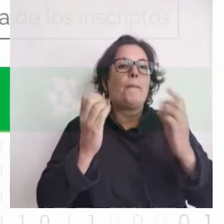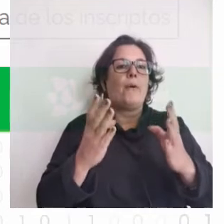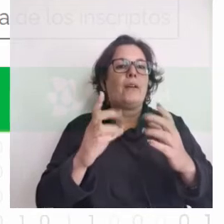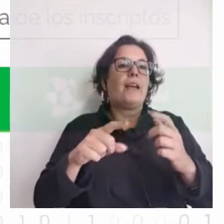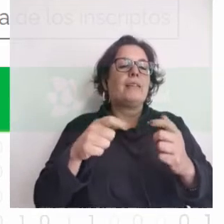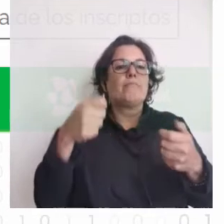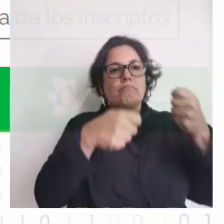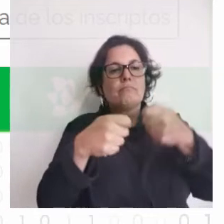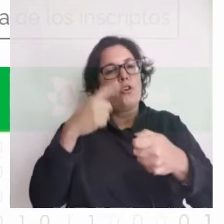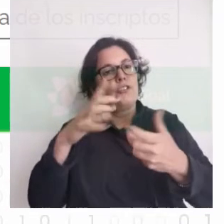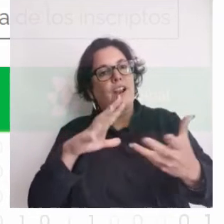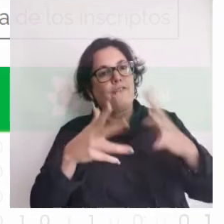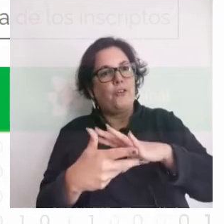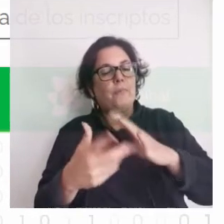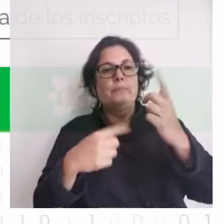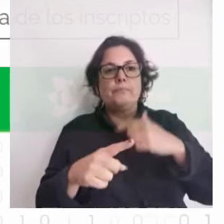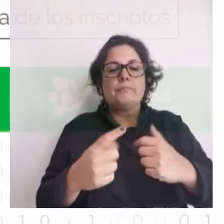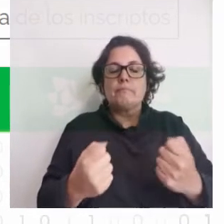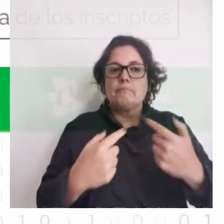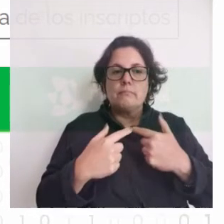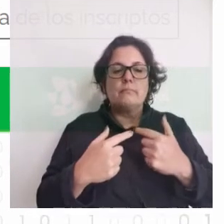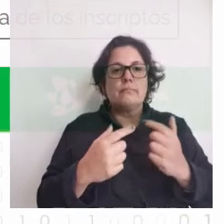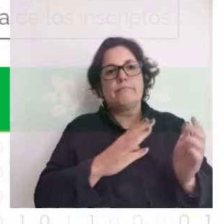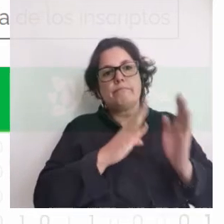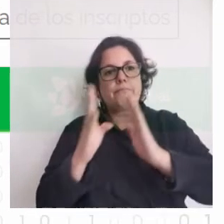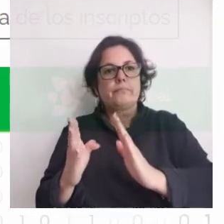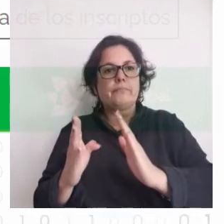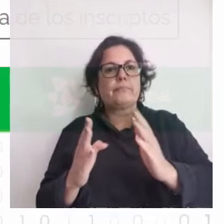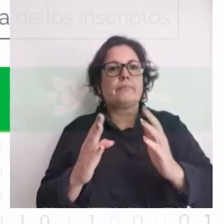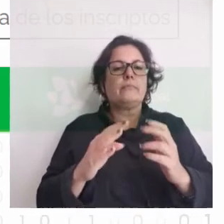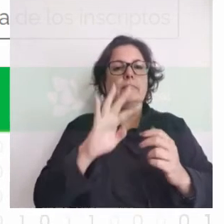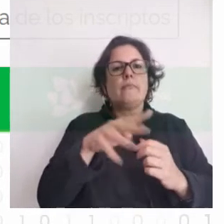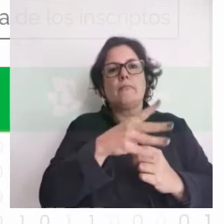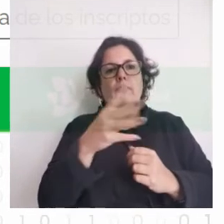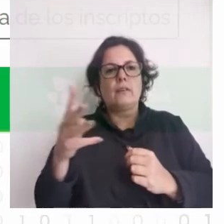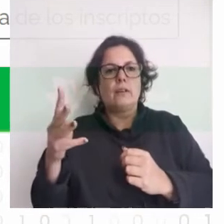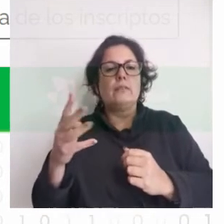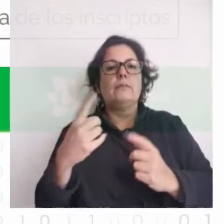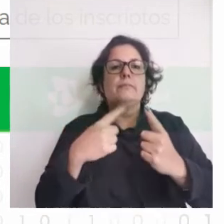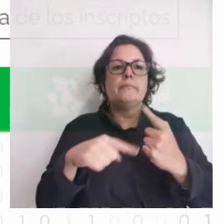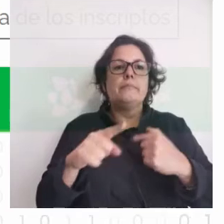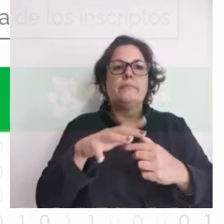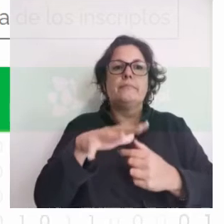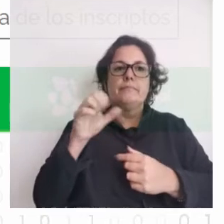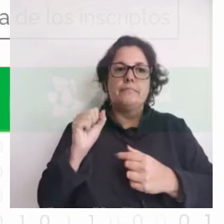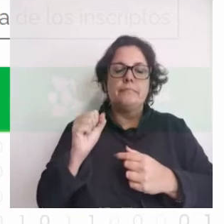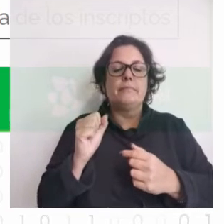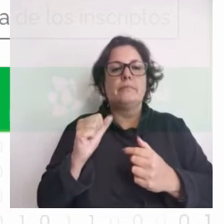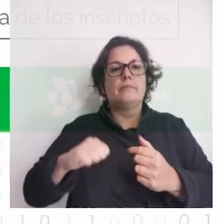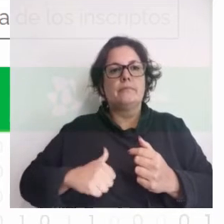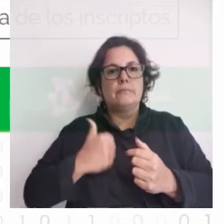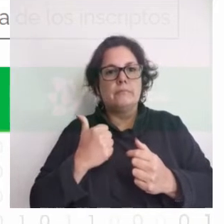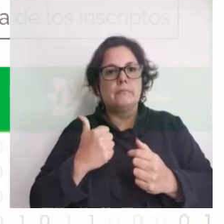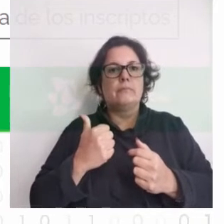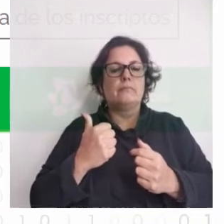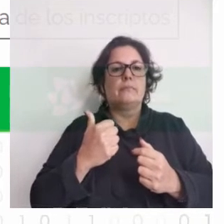forma. Entonces nos pasamos a lo que sería la tablita de la derecha, para interpretar la magnitud, usando el Average